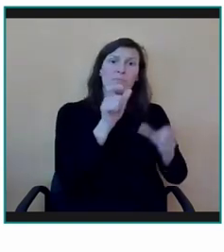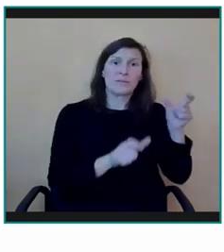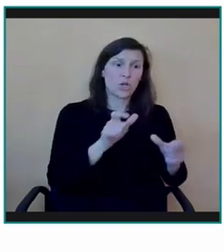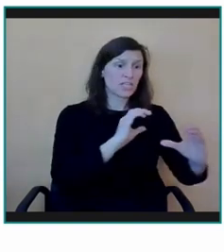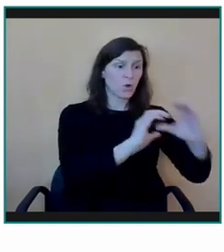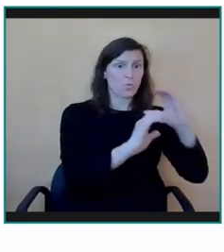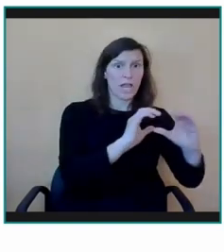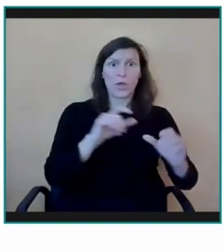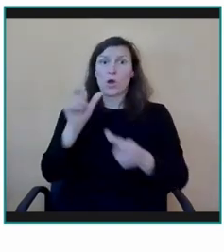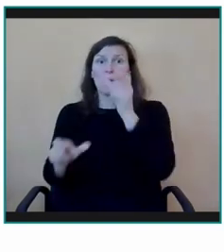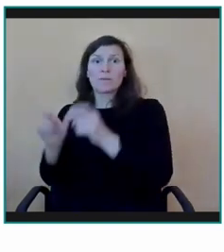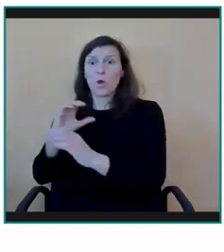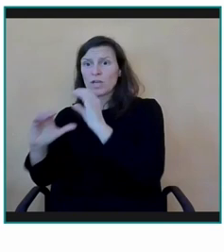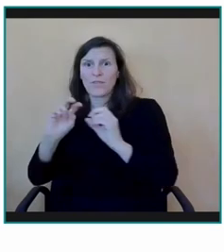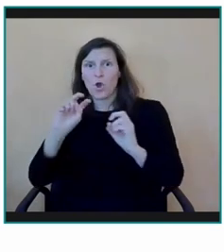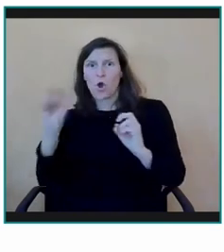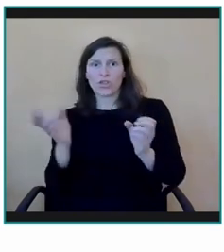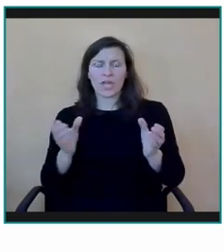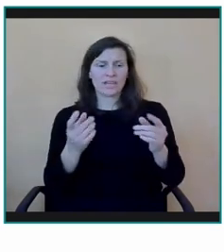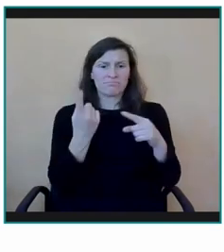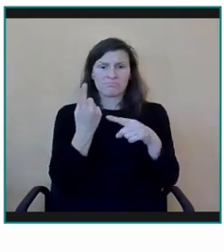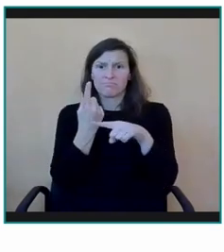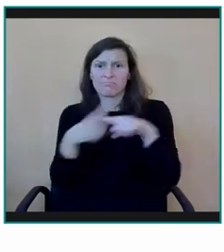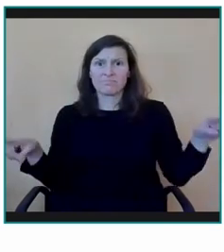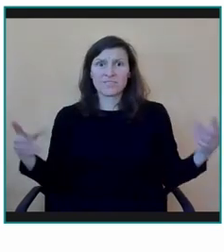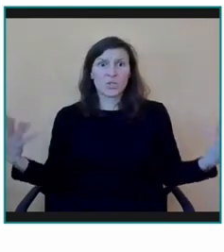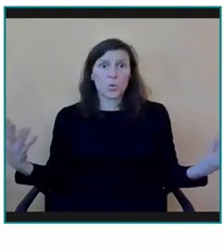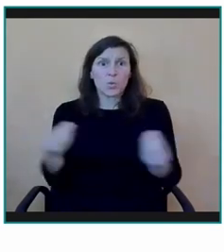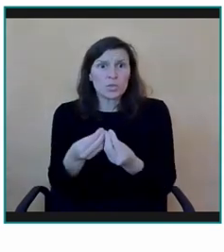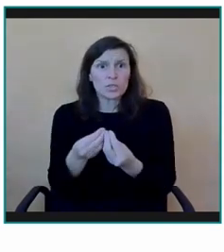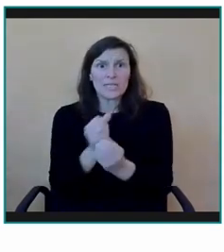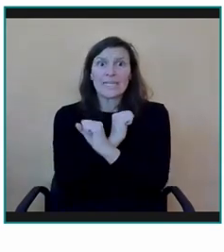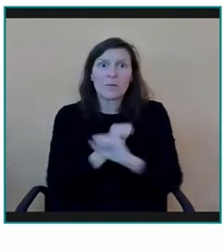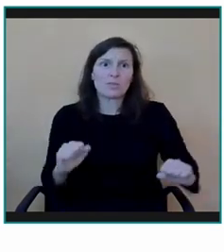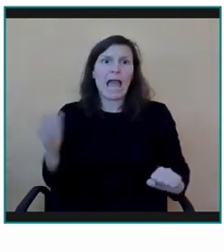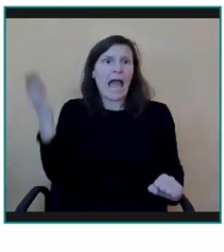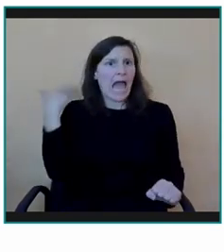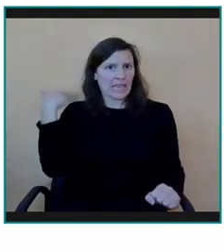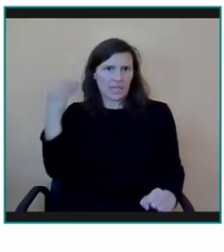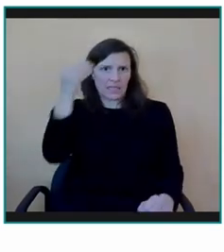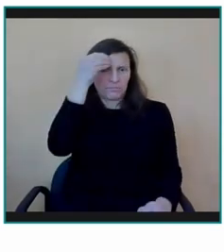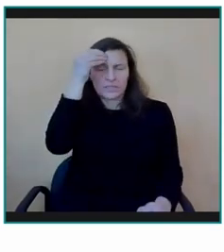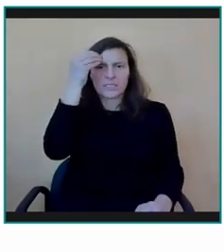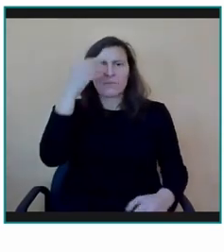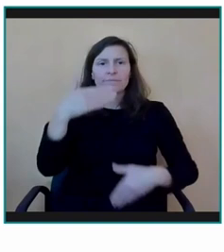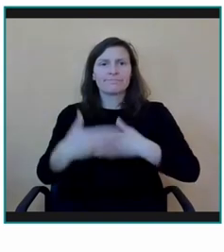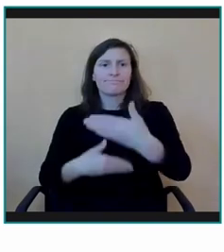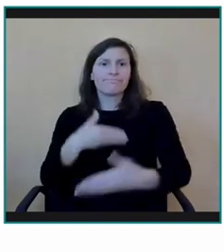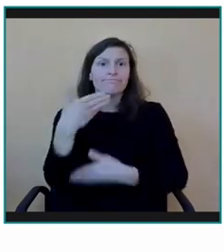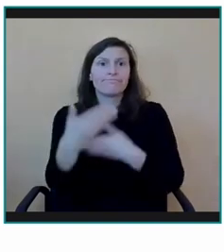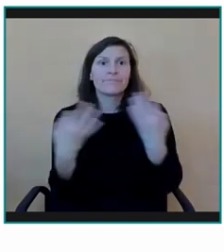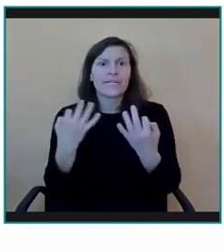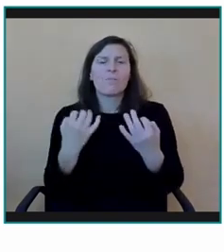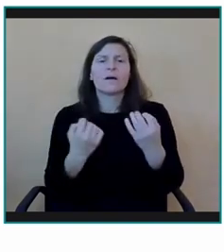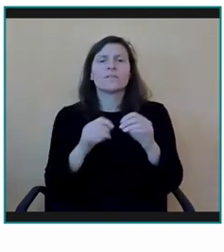de comunicación, era imposible educarlos juntos. Pero mira por dónde, en algunos lugares del mundo,